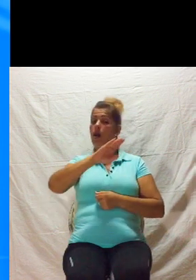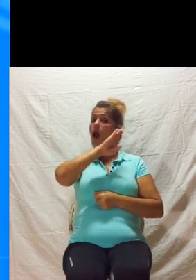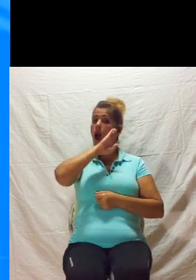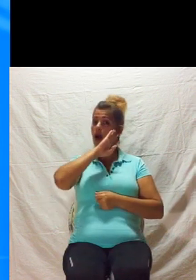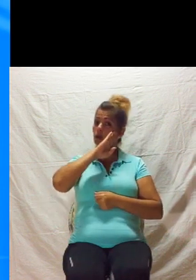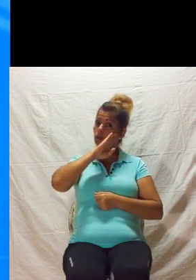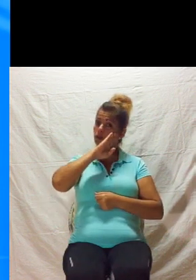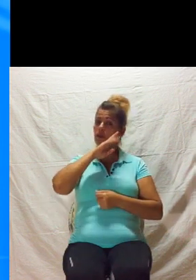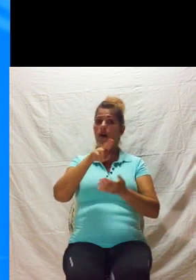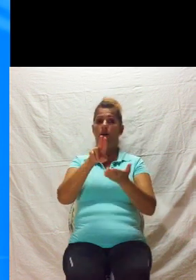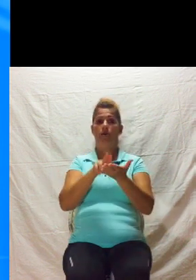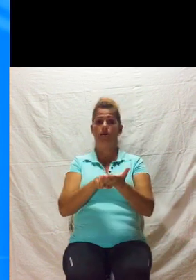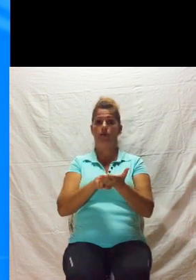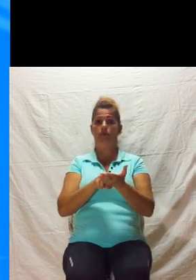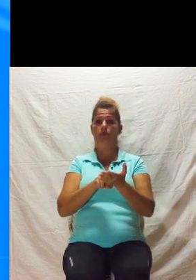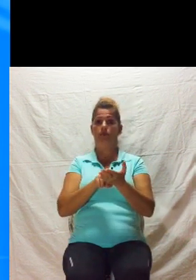Al acostarme.